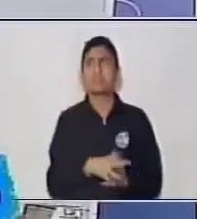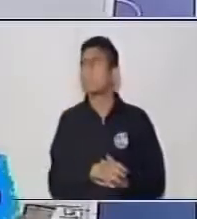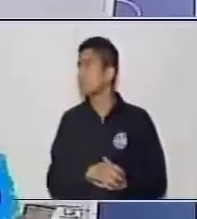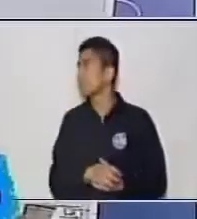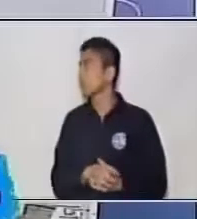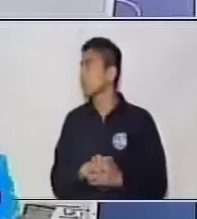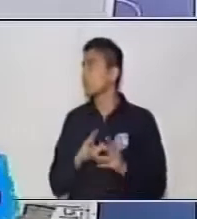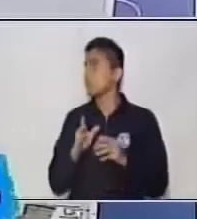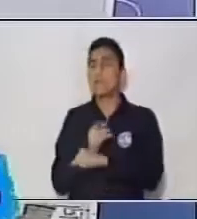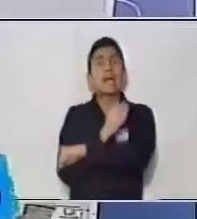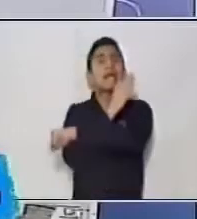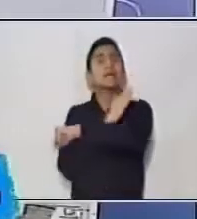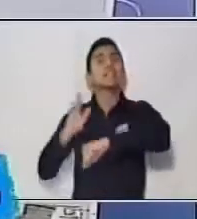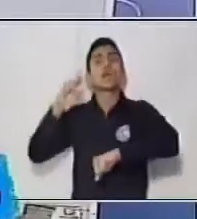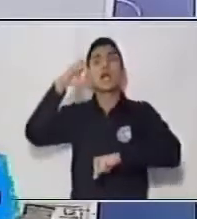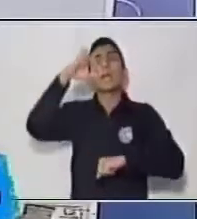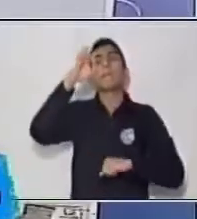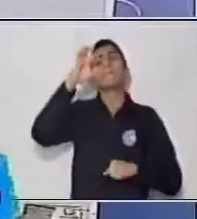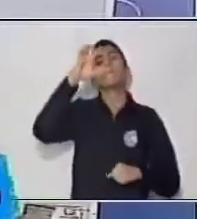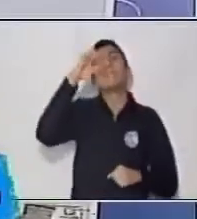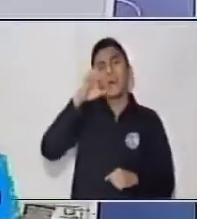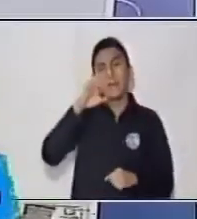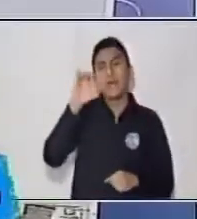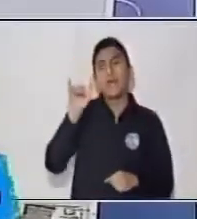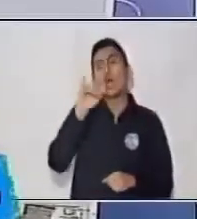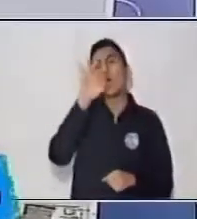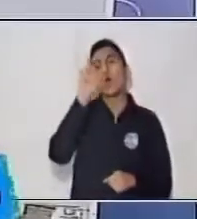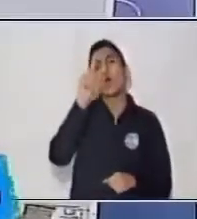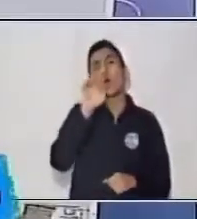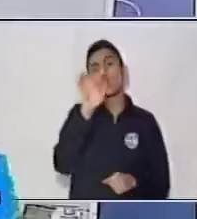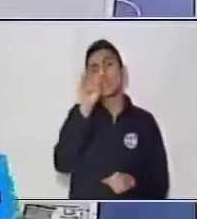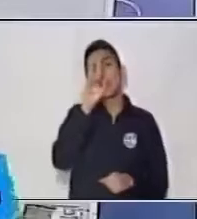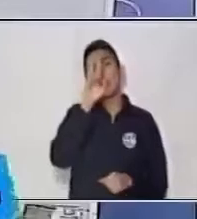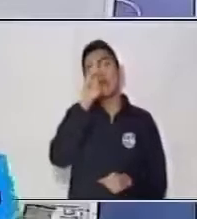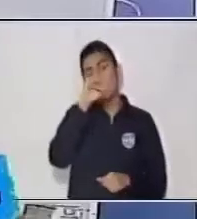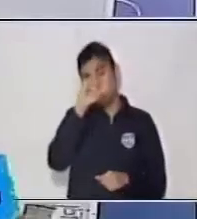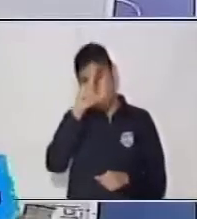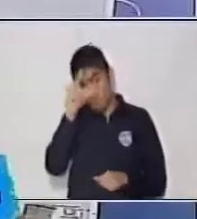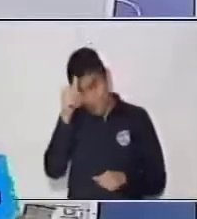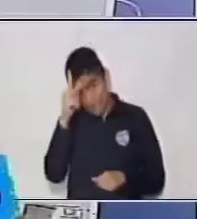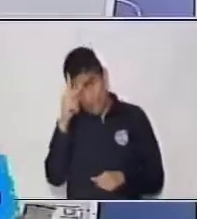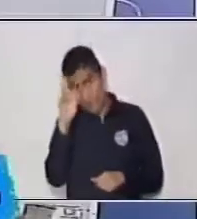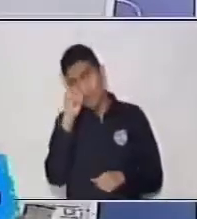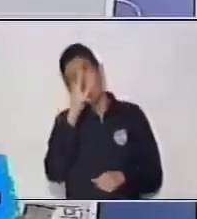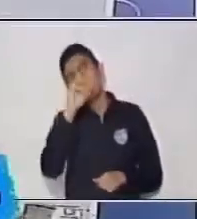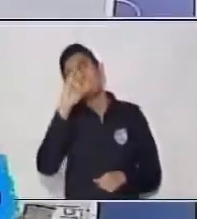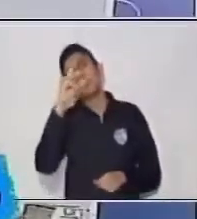La historia de un Pepe, que es de José Milla y Vidaurre.